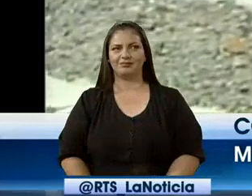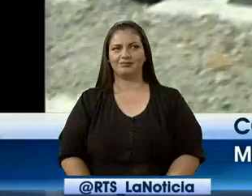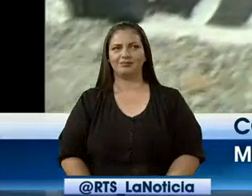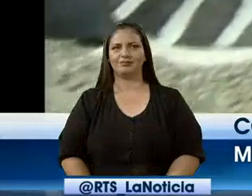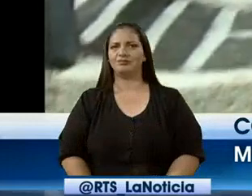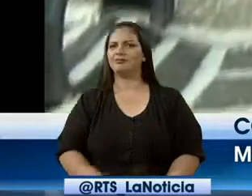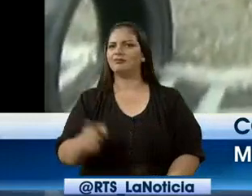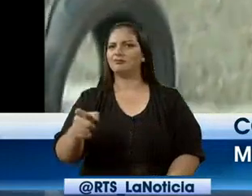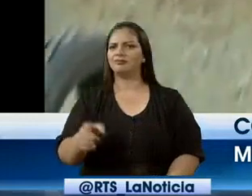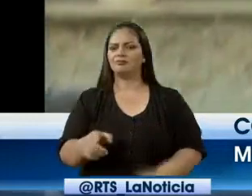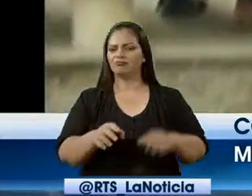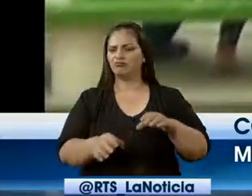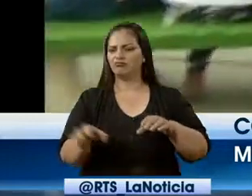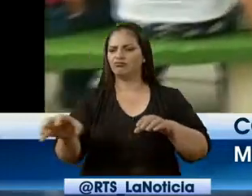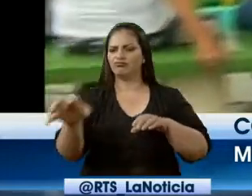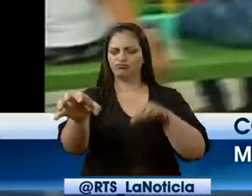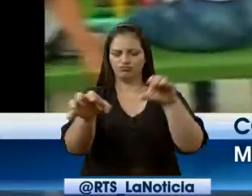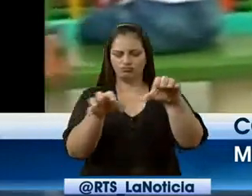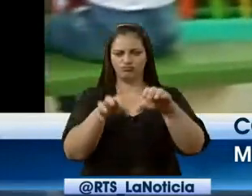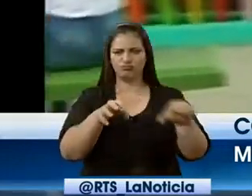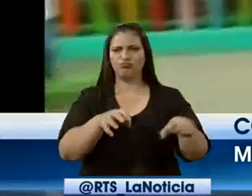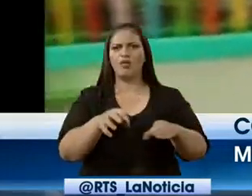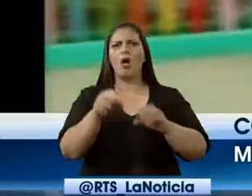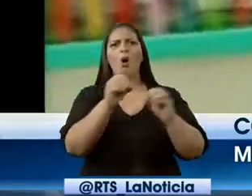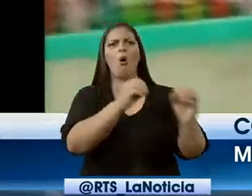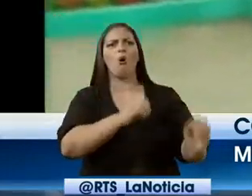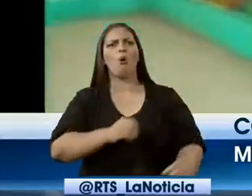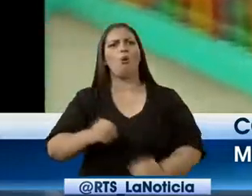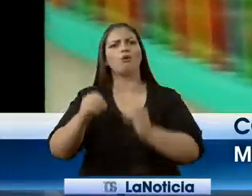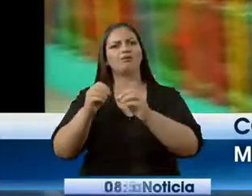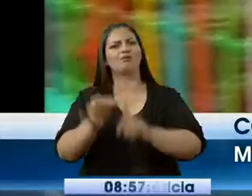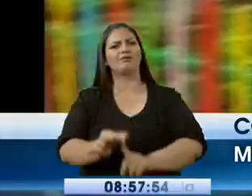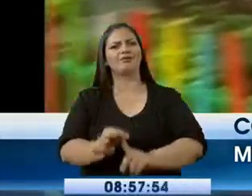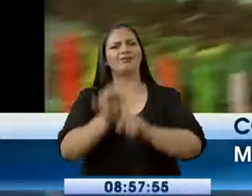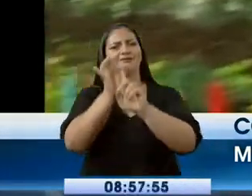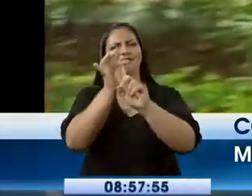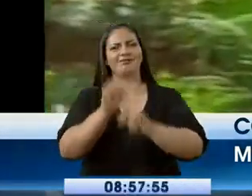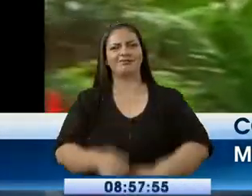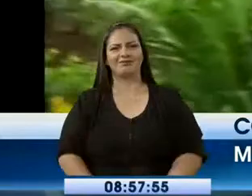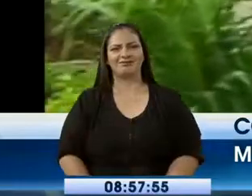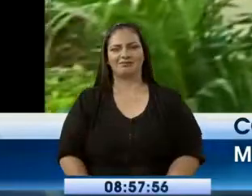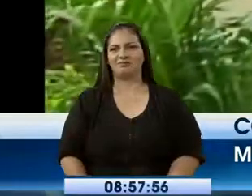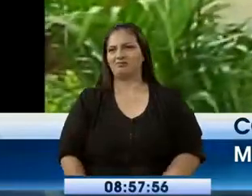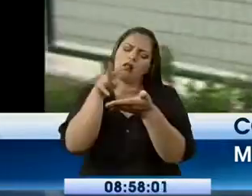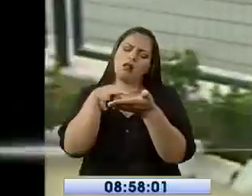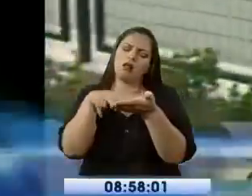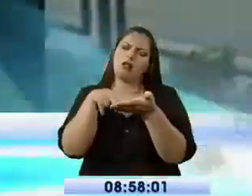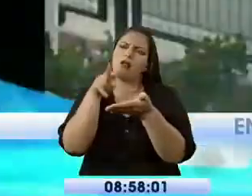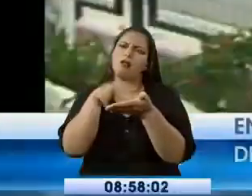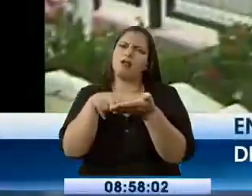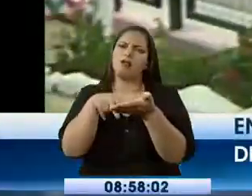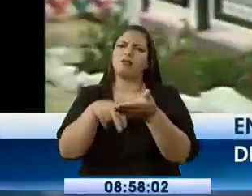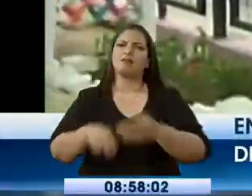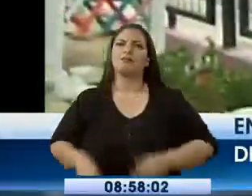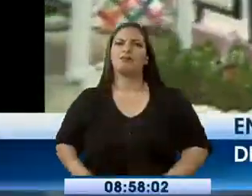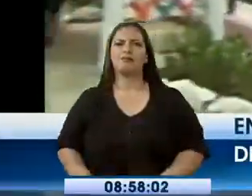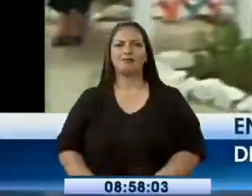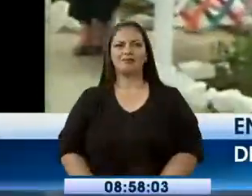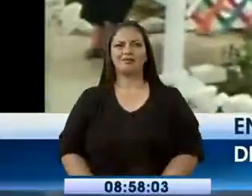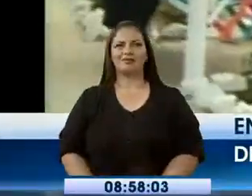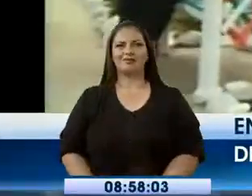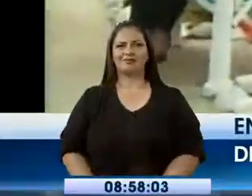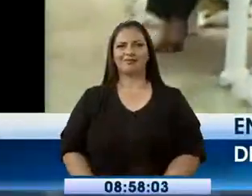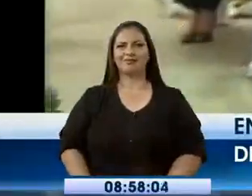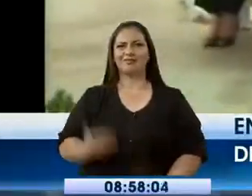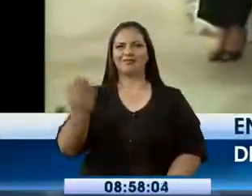manera sumamente especial. Por ejemplo, aquí donde yo voy a ingresar, este es el rincón de lectura. Ya vimos con la concejal